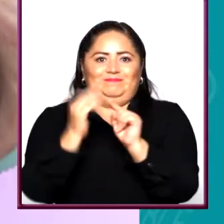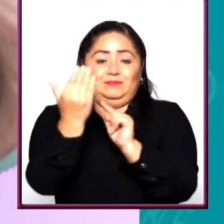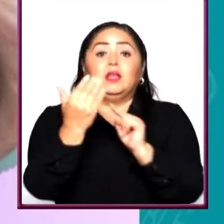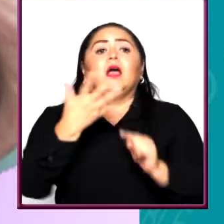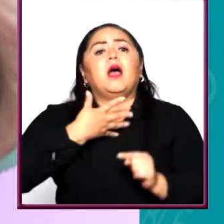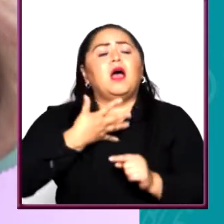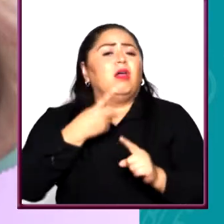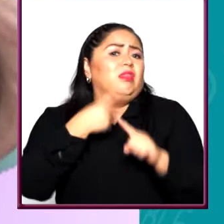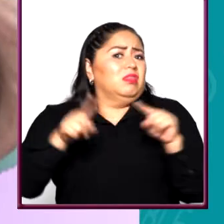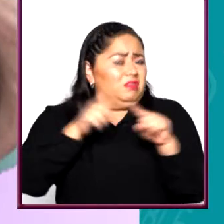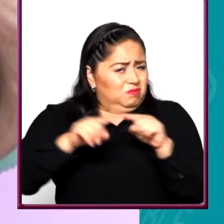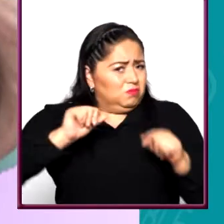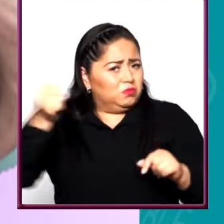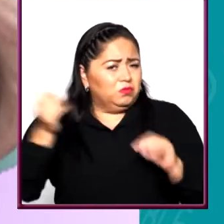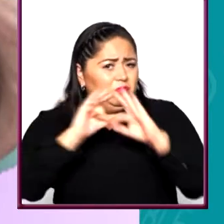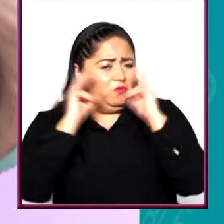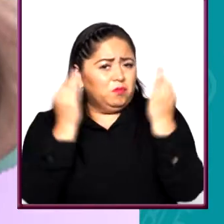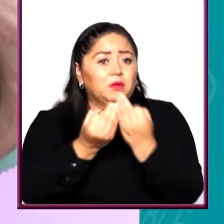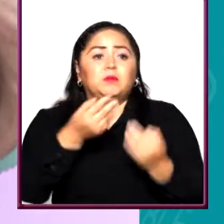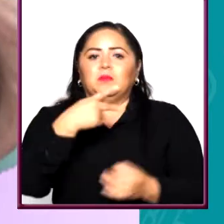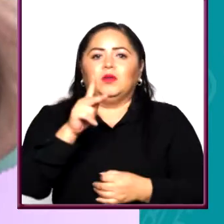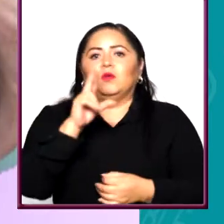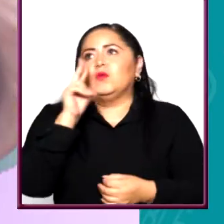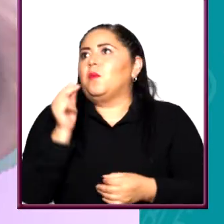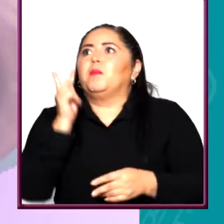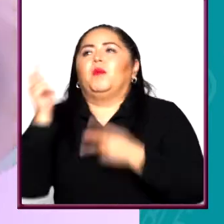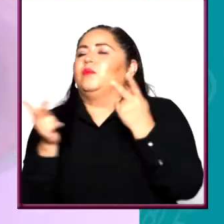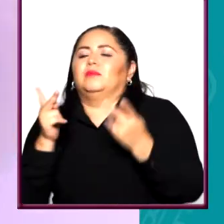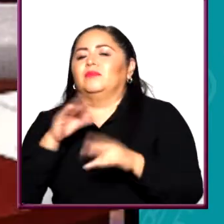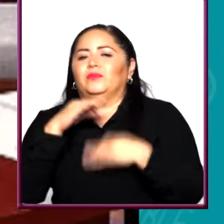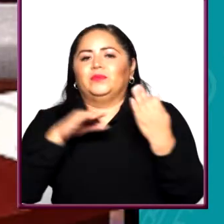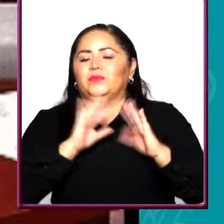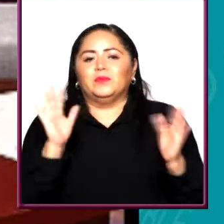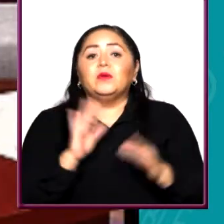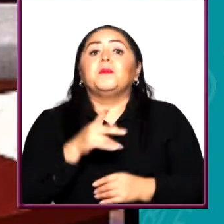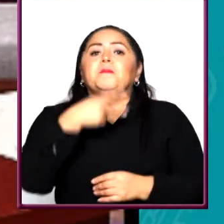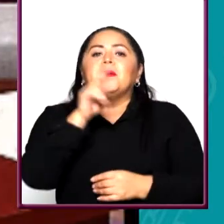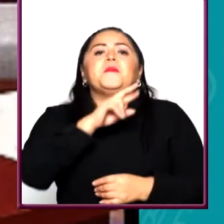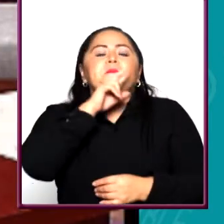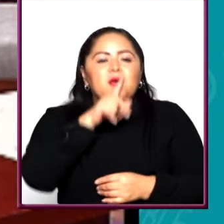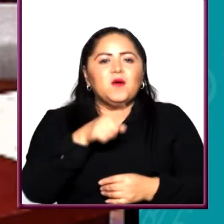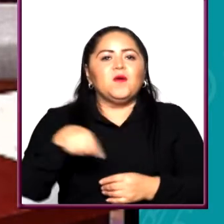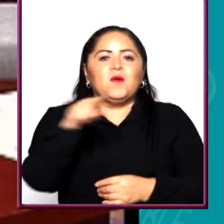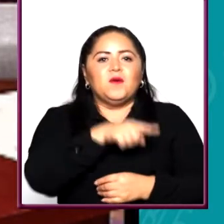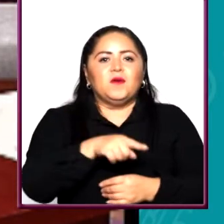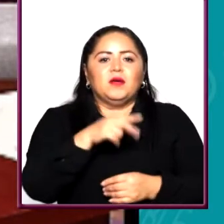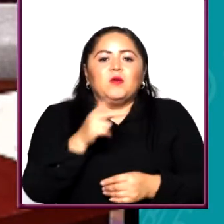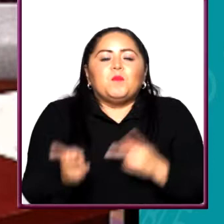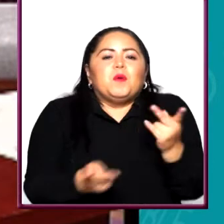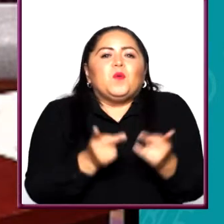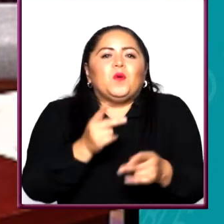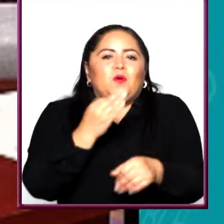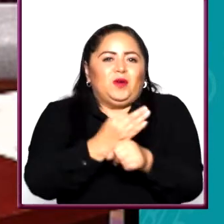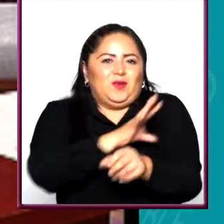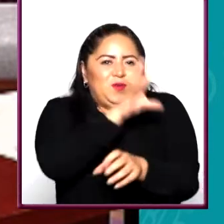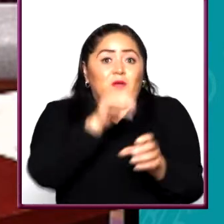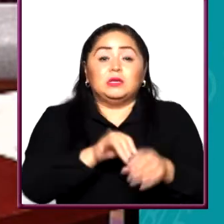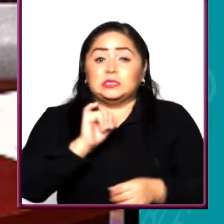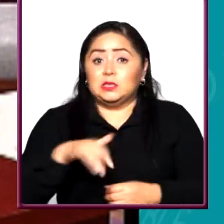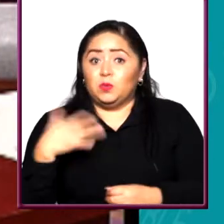central. Hay más tipos de himen, sin embargo, no vamos a presentarlos todos. Mejor intentemos contestar la